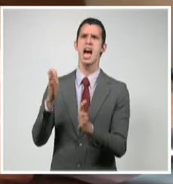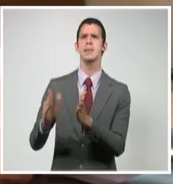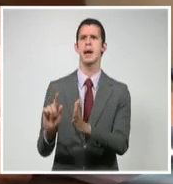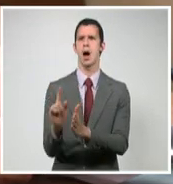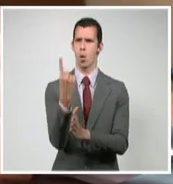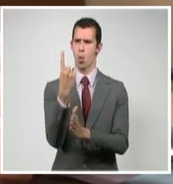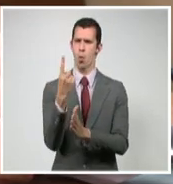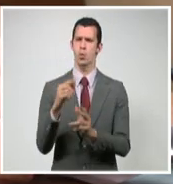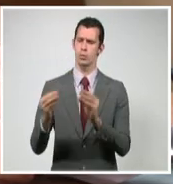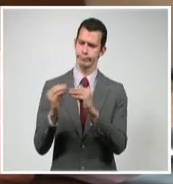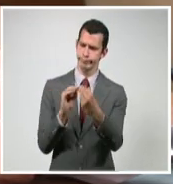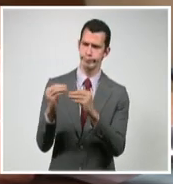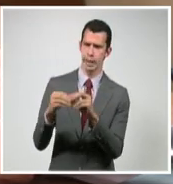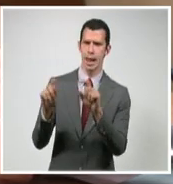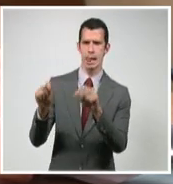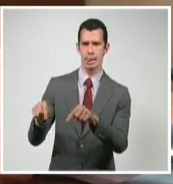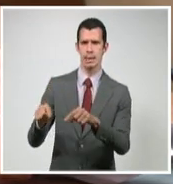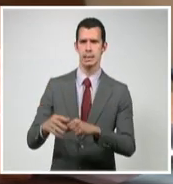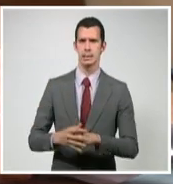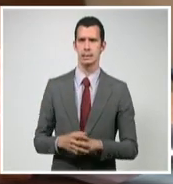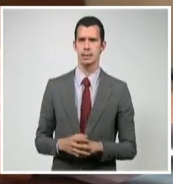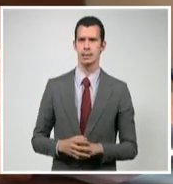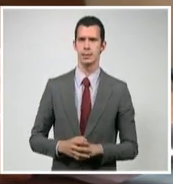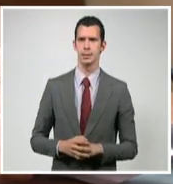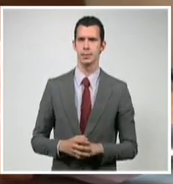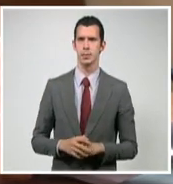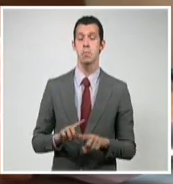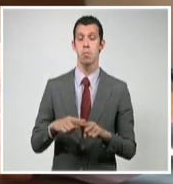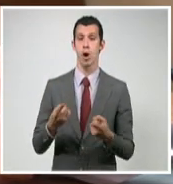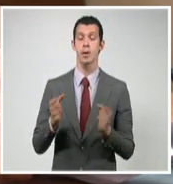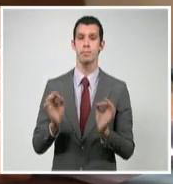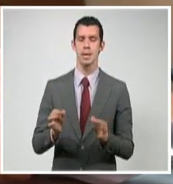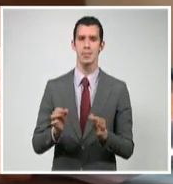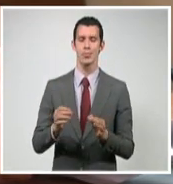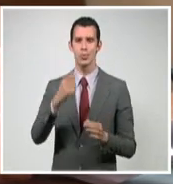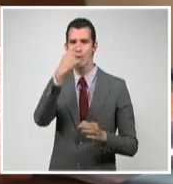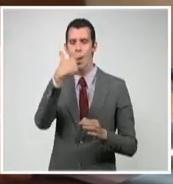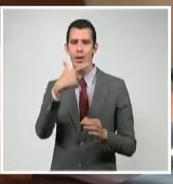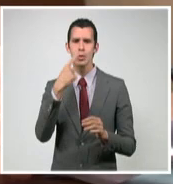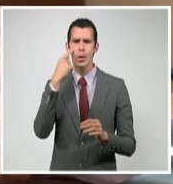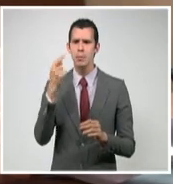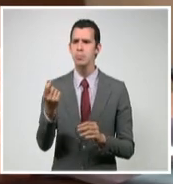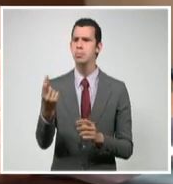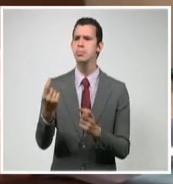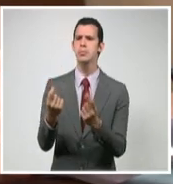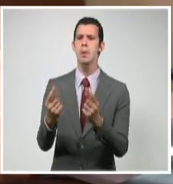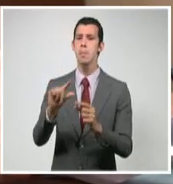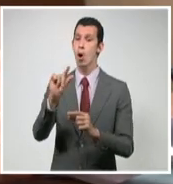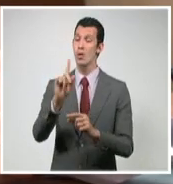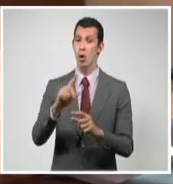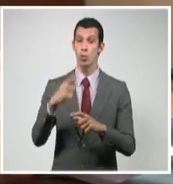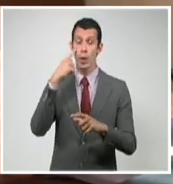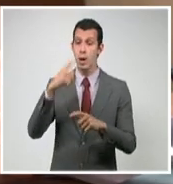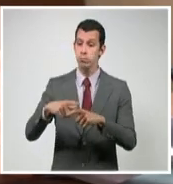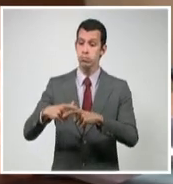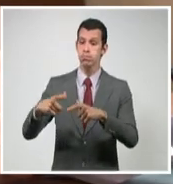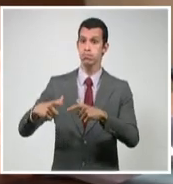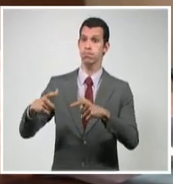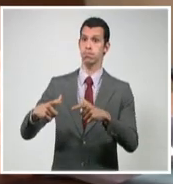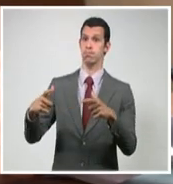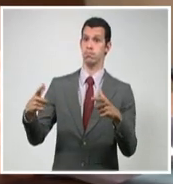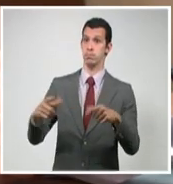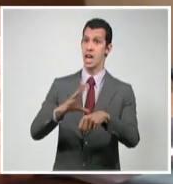un incremento ascendente en el número de casos por supuesto en la tasa que supera también los